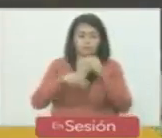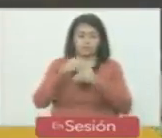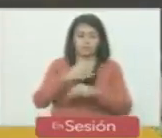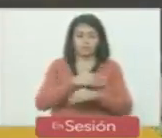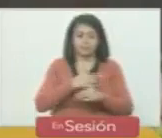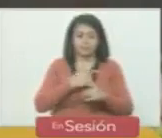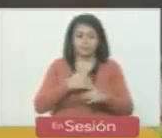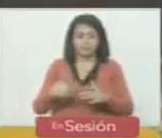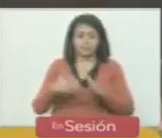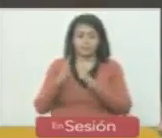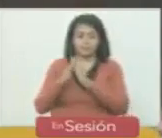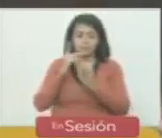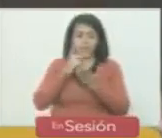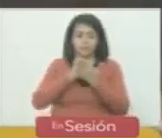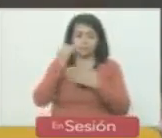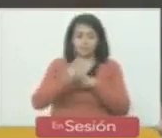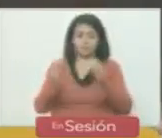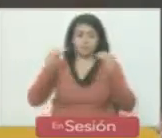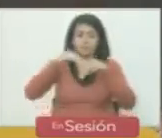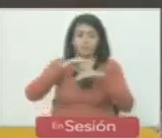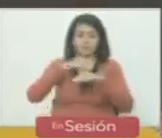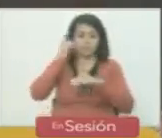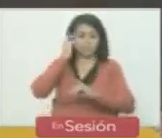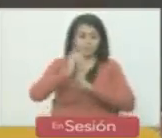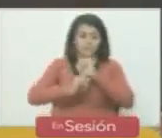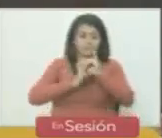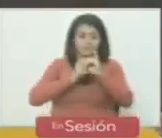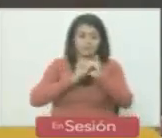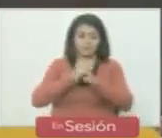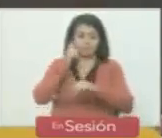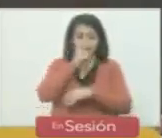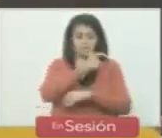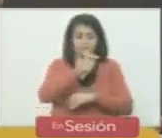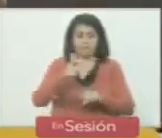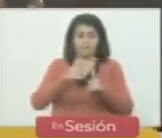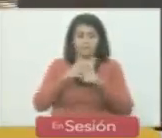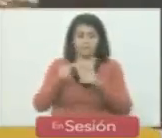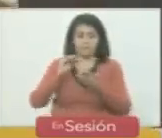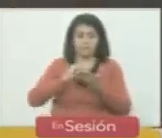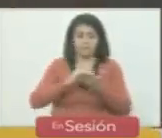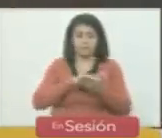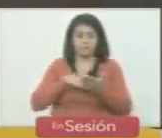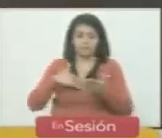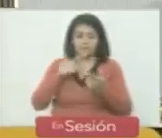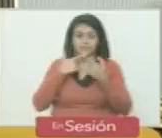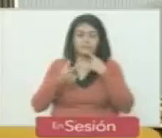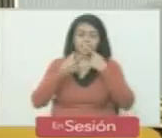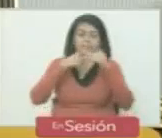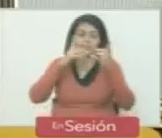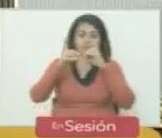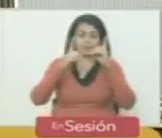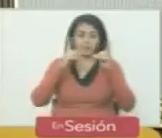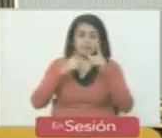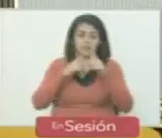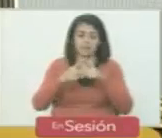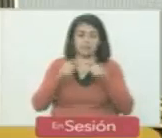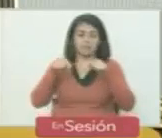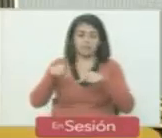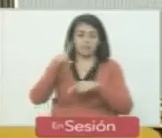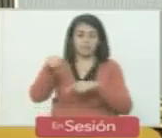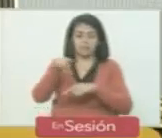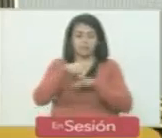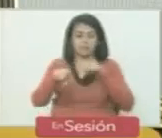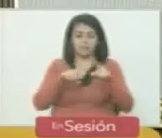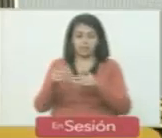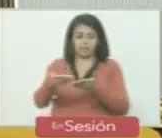Ya hay que argumentar un proyecto de acuerdo por el Día Internacional de los Pueblos Indígenas. Quería recordar. Quiere plantear otro debate aquí, diputado. Si sigue fuera de orden,